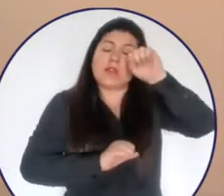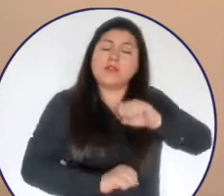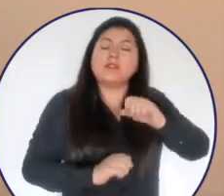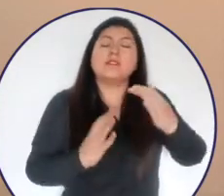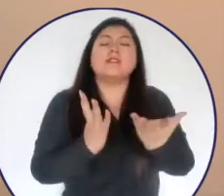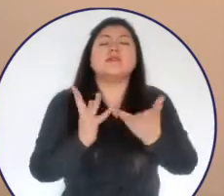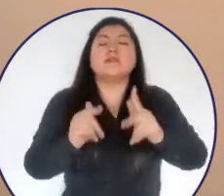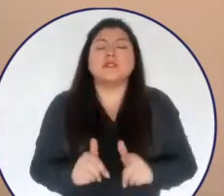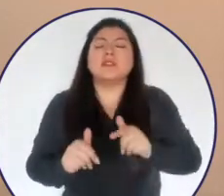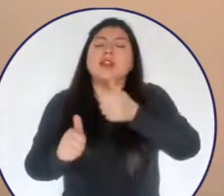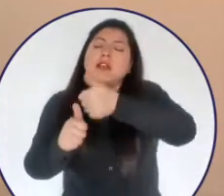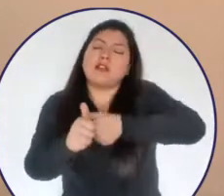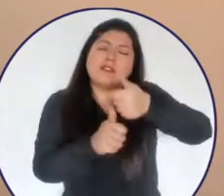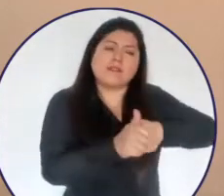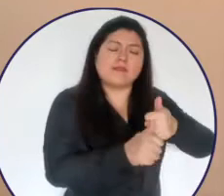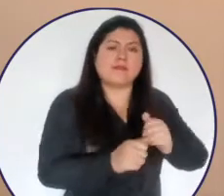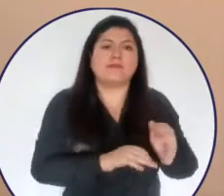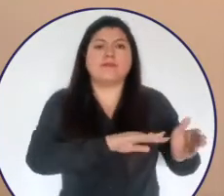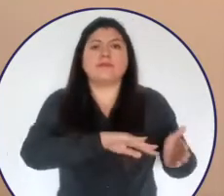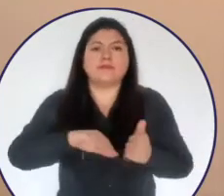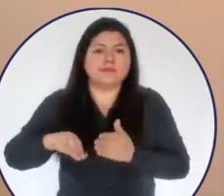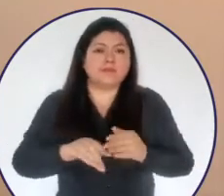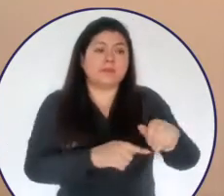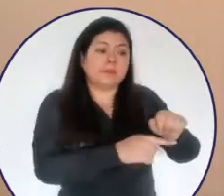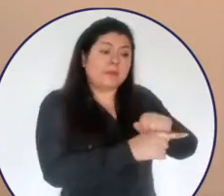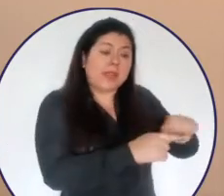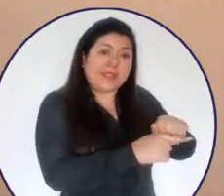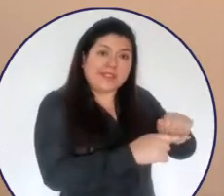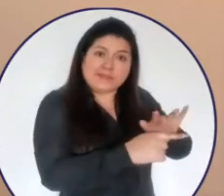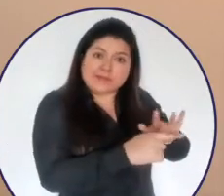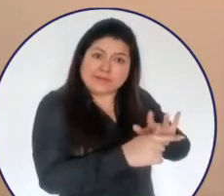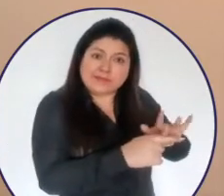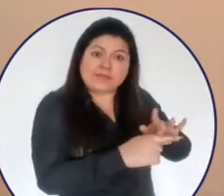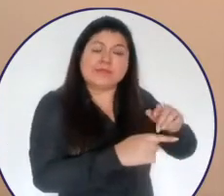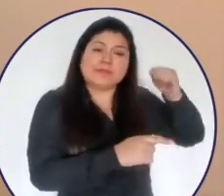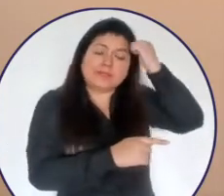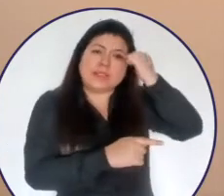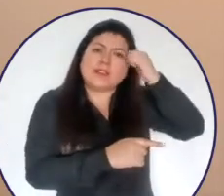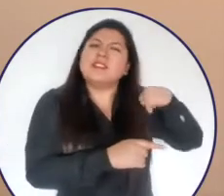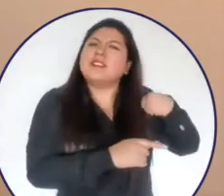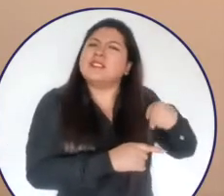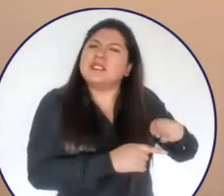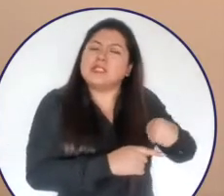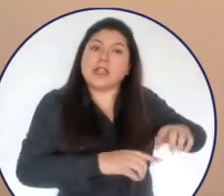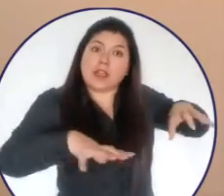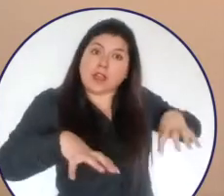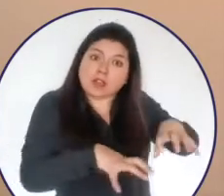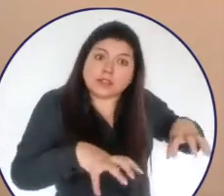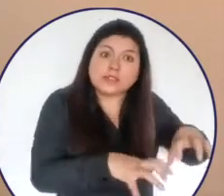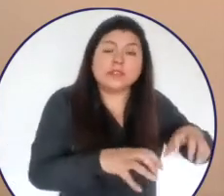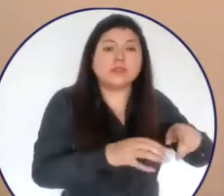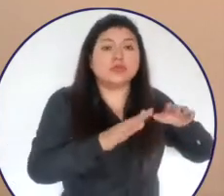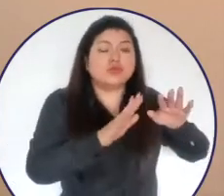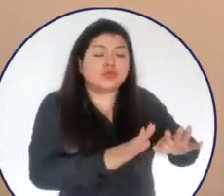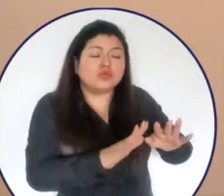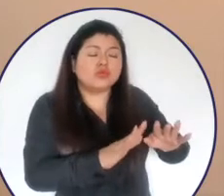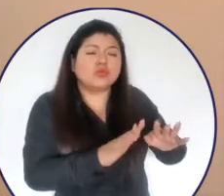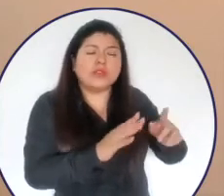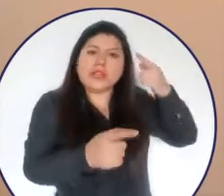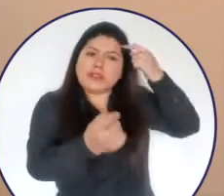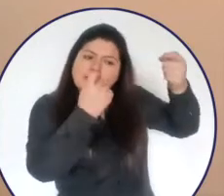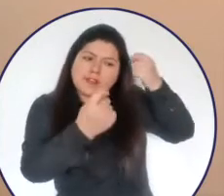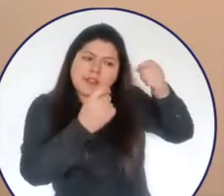las capacidades de cada uno de los estudiantes. Finalmente, las prácticas pedagógicas son